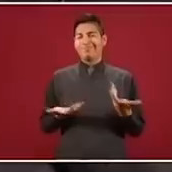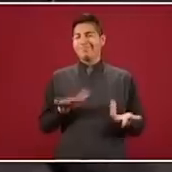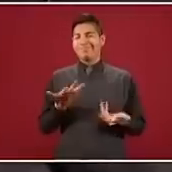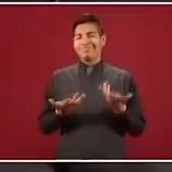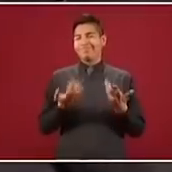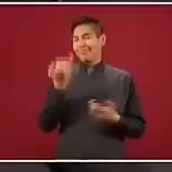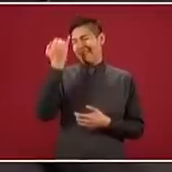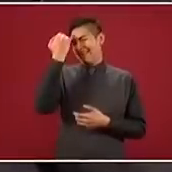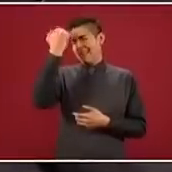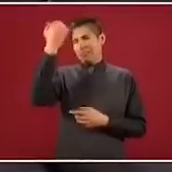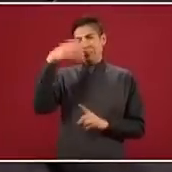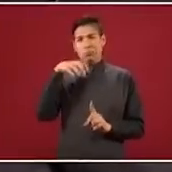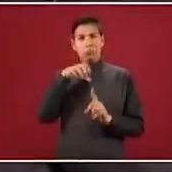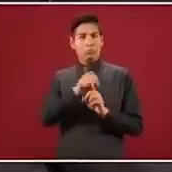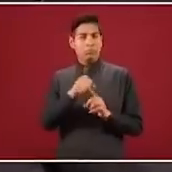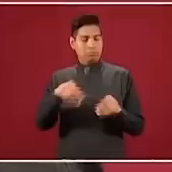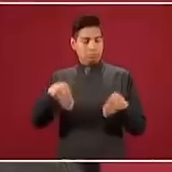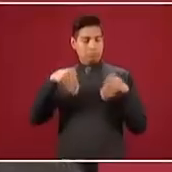ideológicas y además